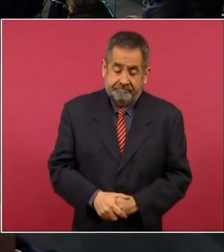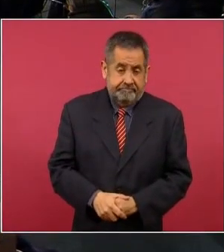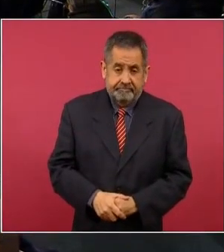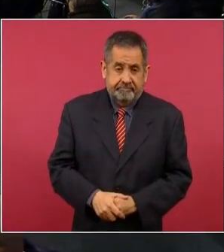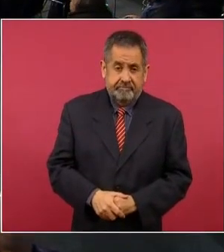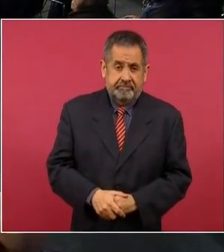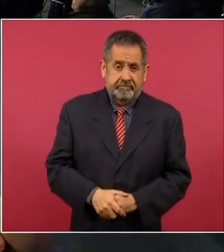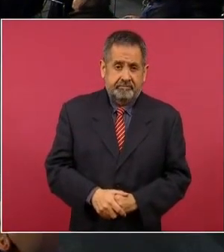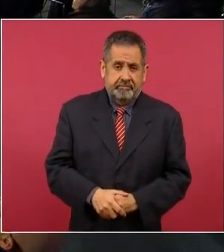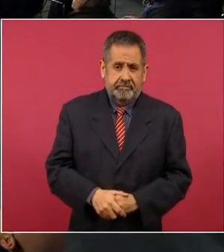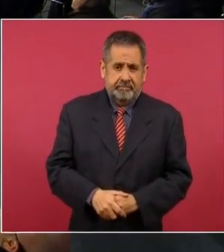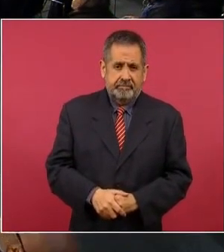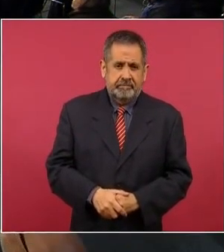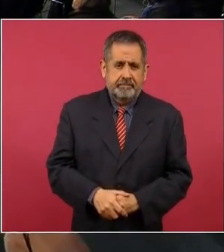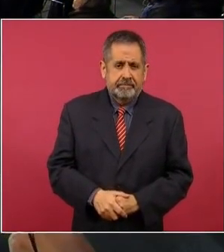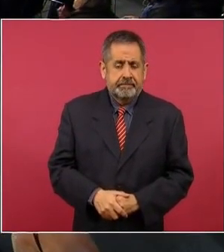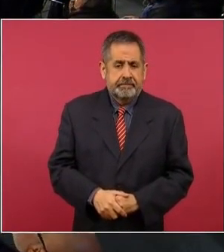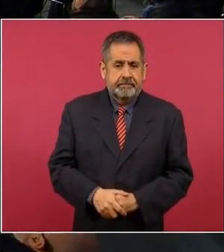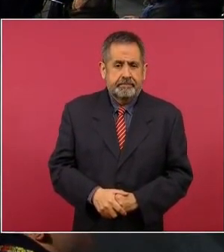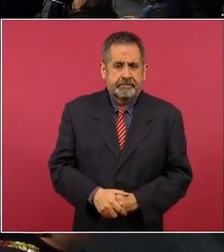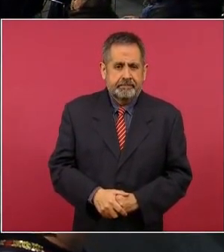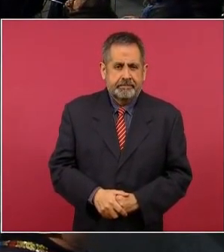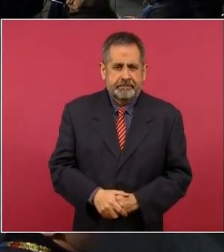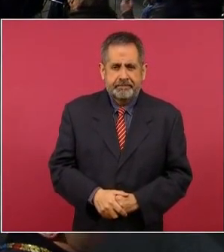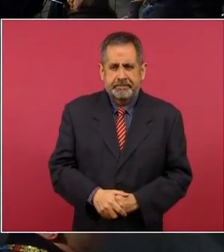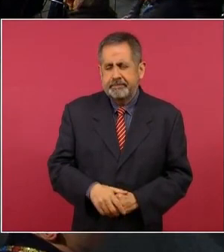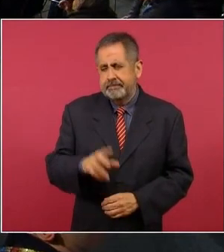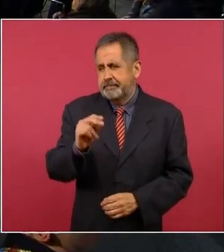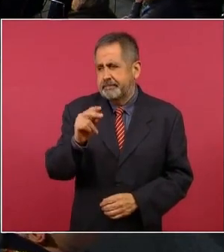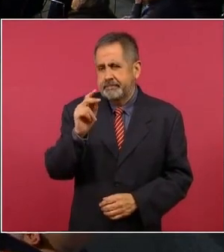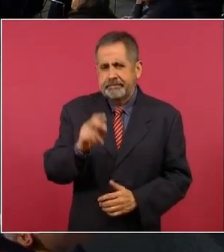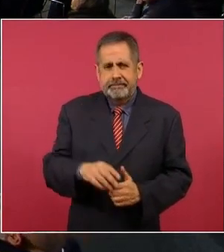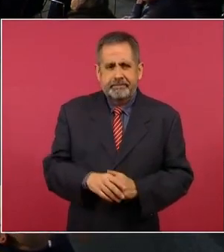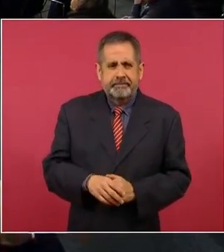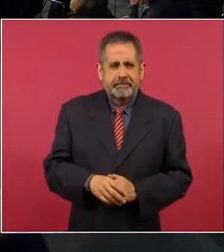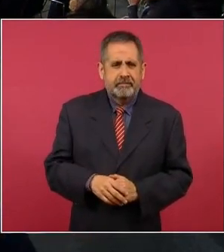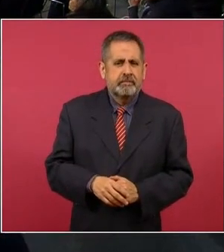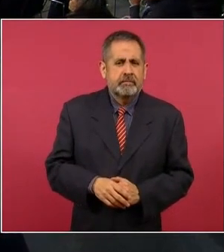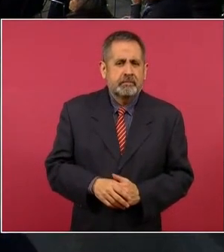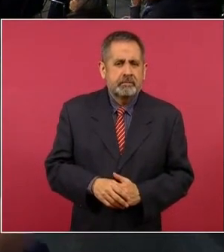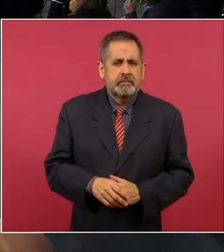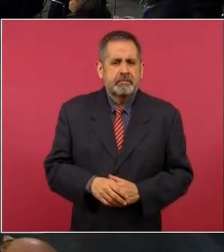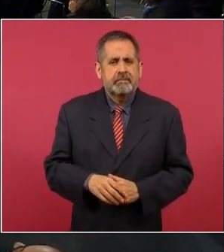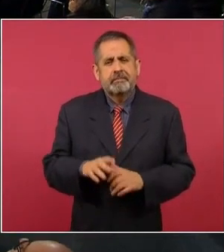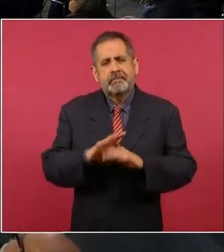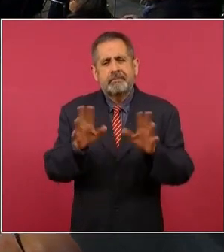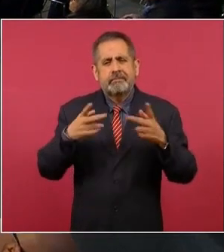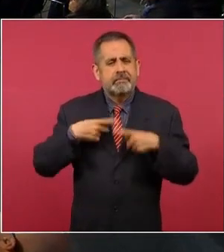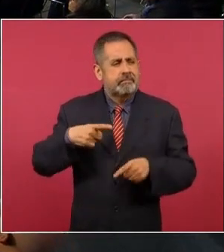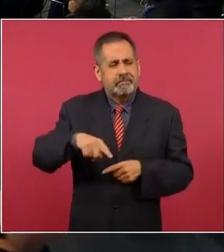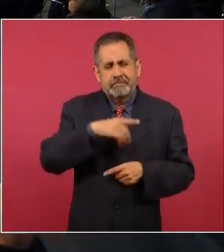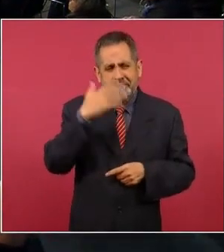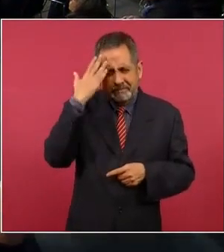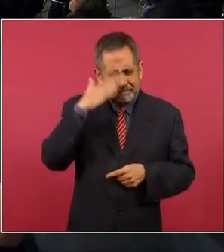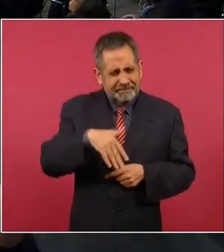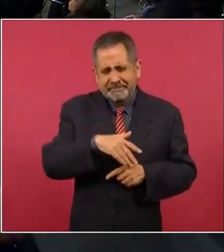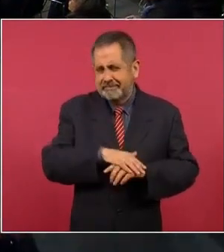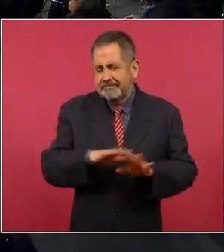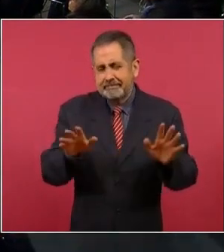una regla con los napsos. No, eso ya la gente lo sabe, sea,